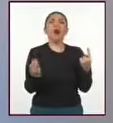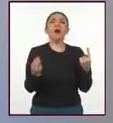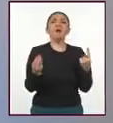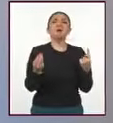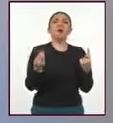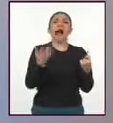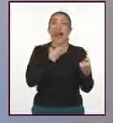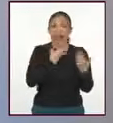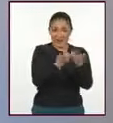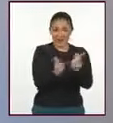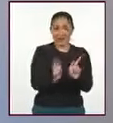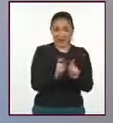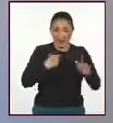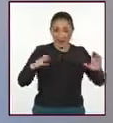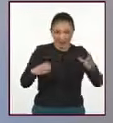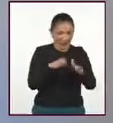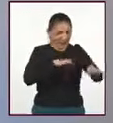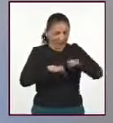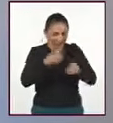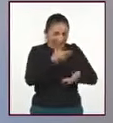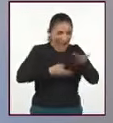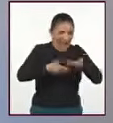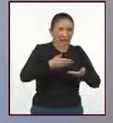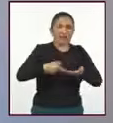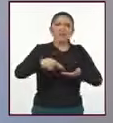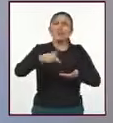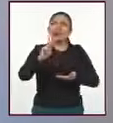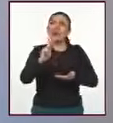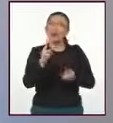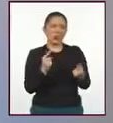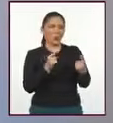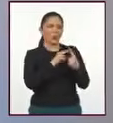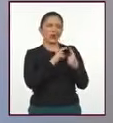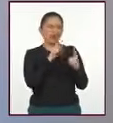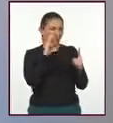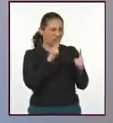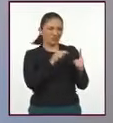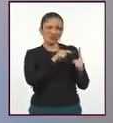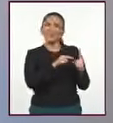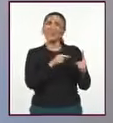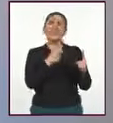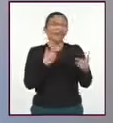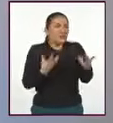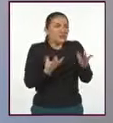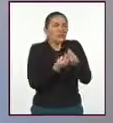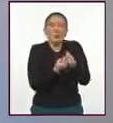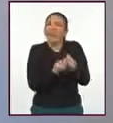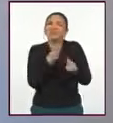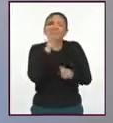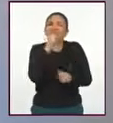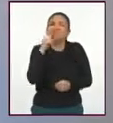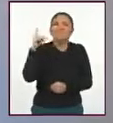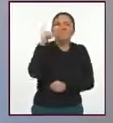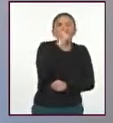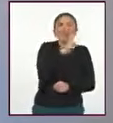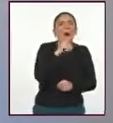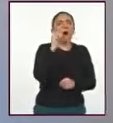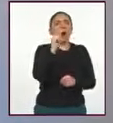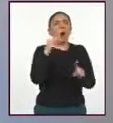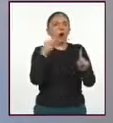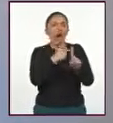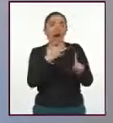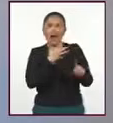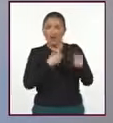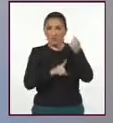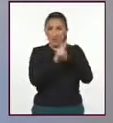trabajando en equipos, alguien que le cuesta más trabajo el unirse con los demás, que posiblemente tiene ahí dificultades